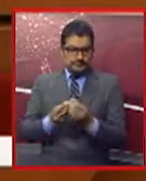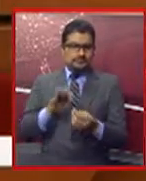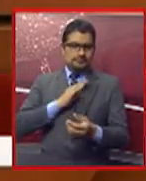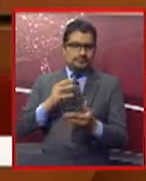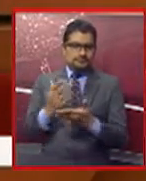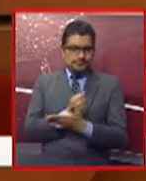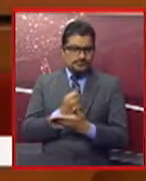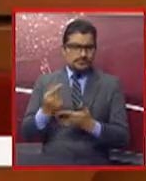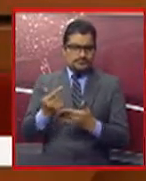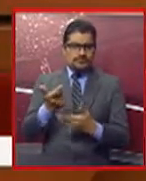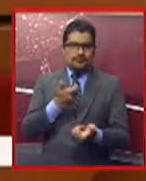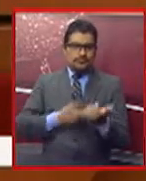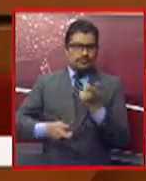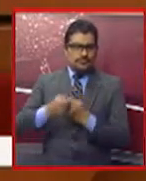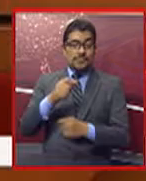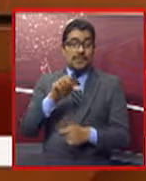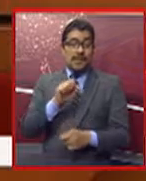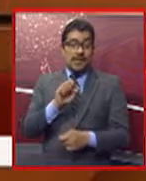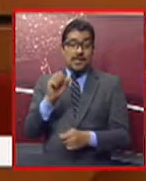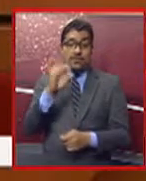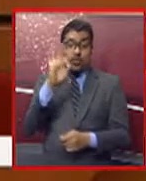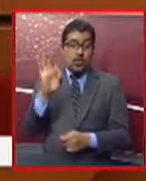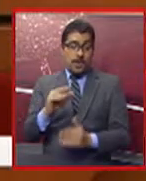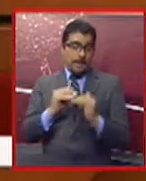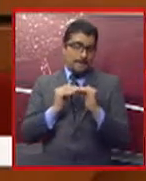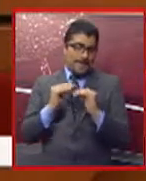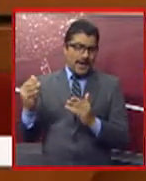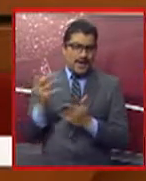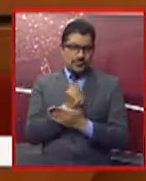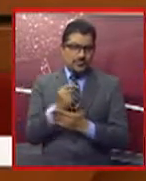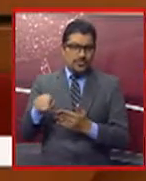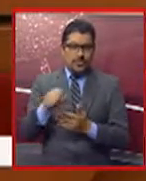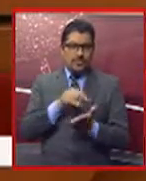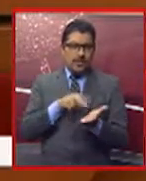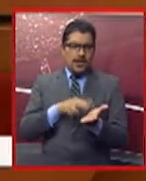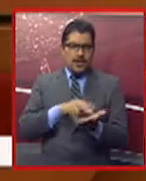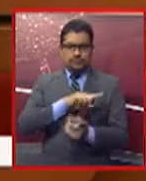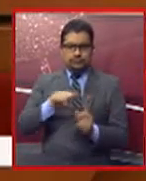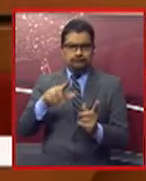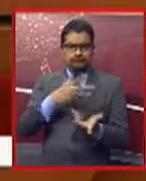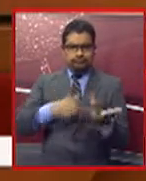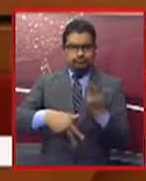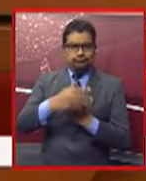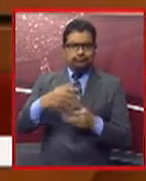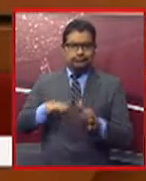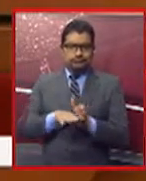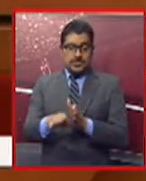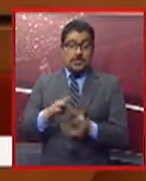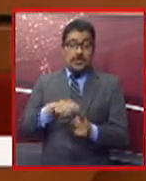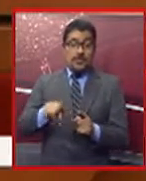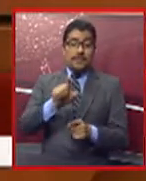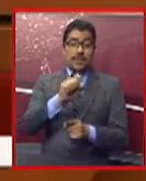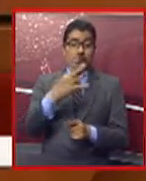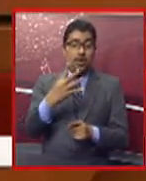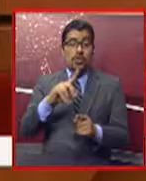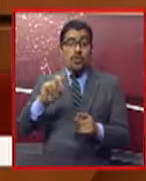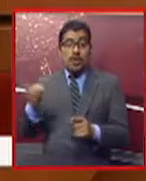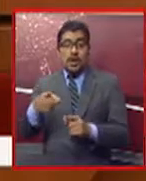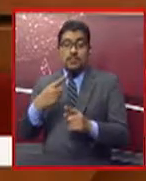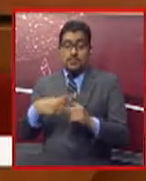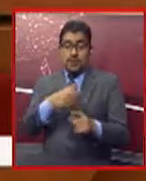costos hasta por el 60% del valor de la producción. Unos $24 por